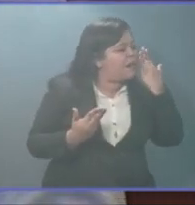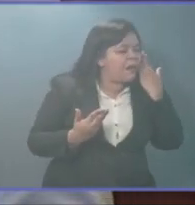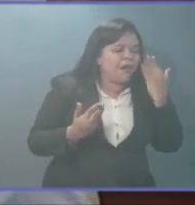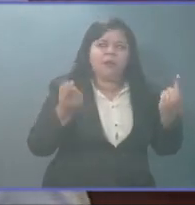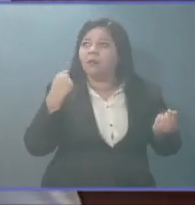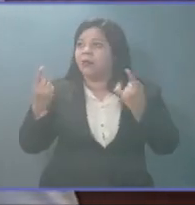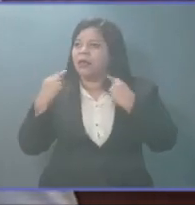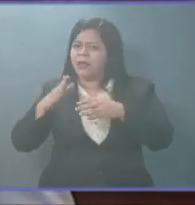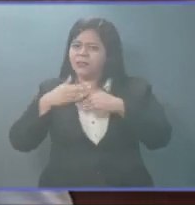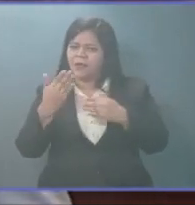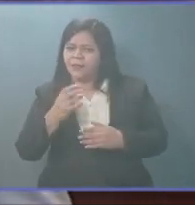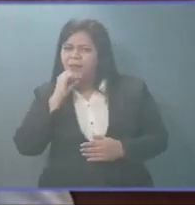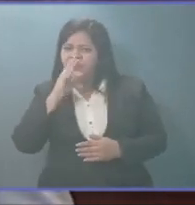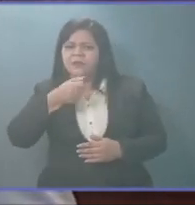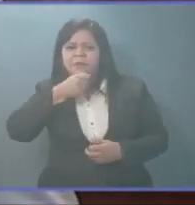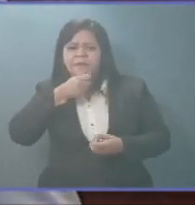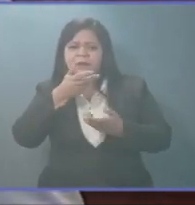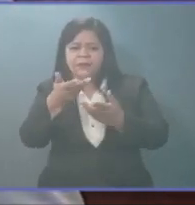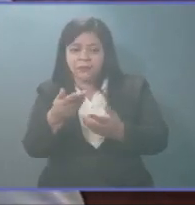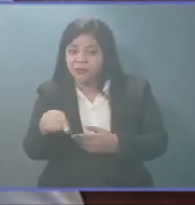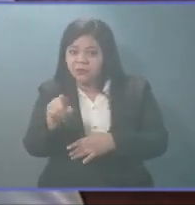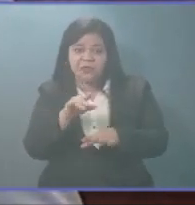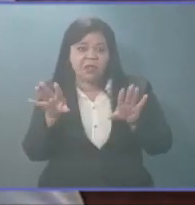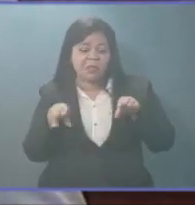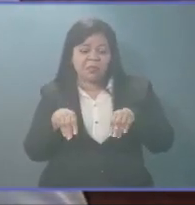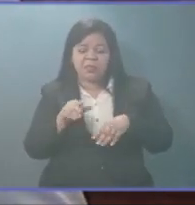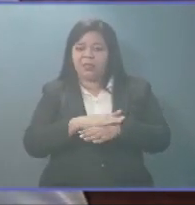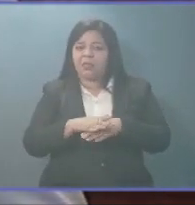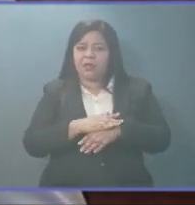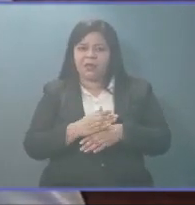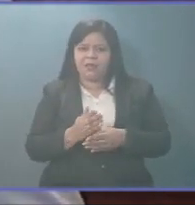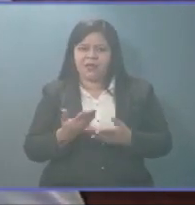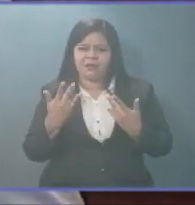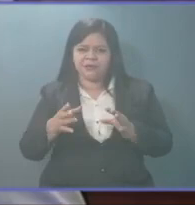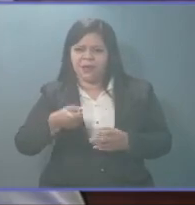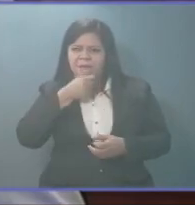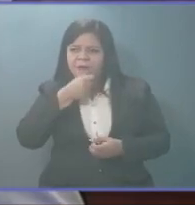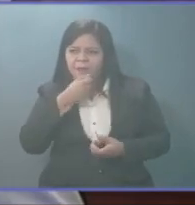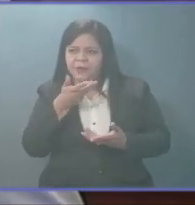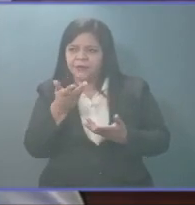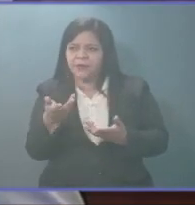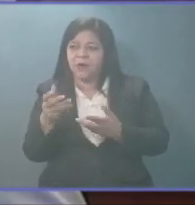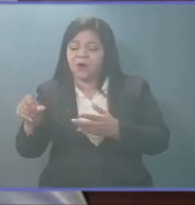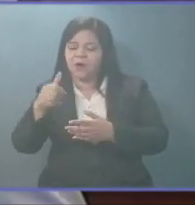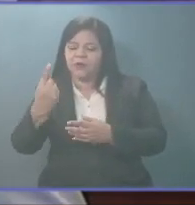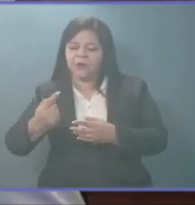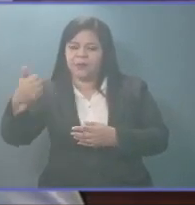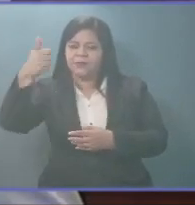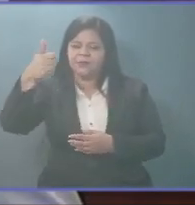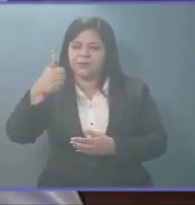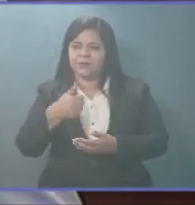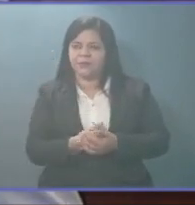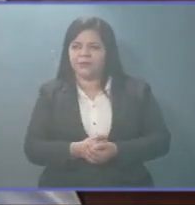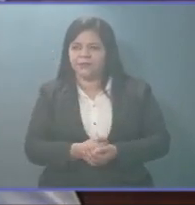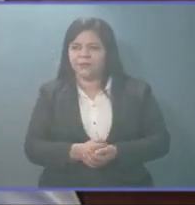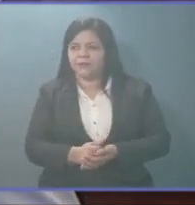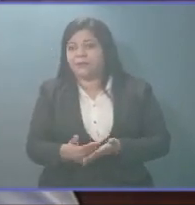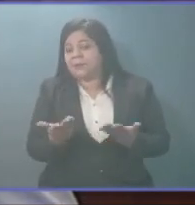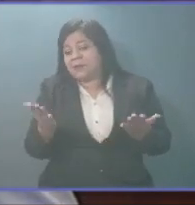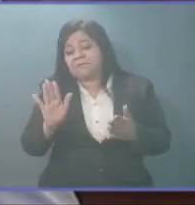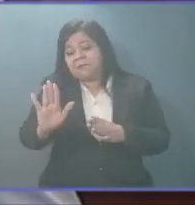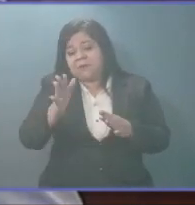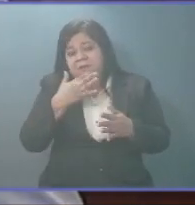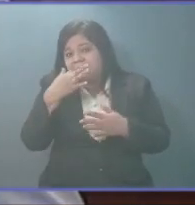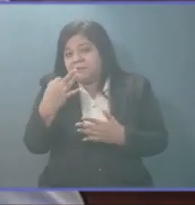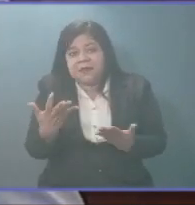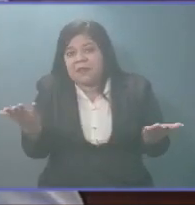Después se molesta cuando les publican sin hacer nada, ¿verdad? Hasta transando información privilegiada con otros magistrados. Ese es su accionar, diputados, es la